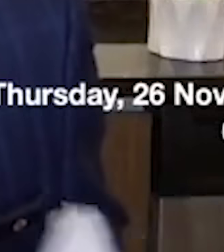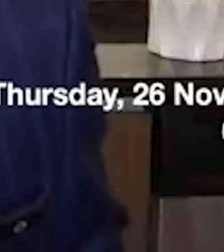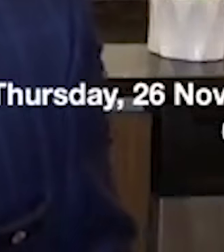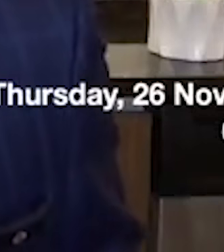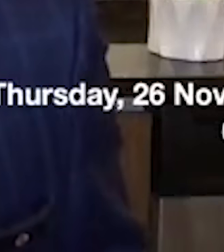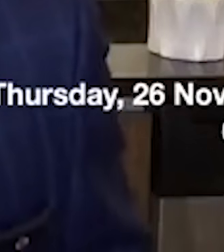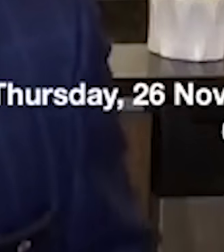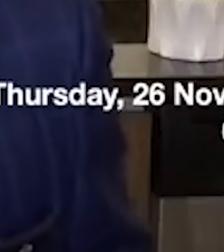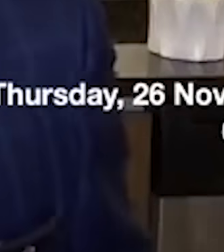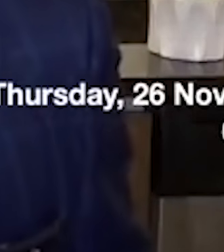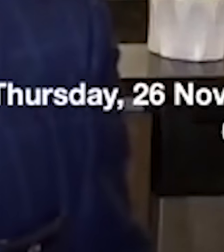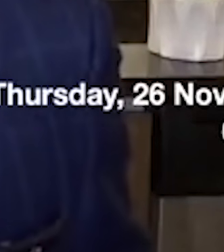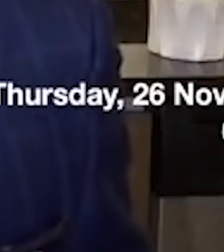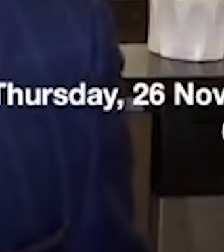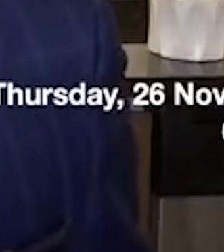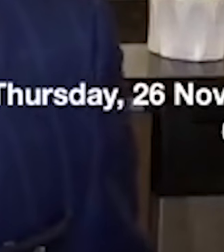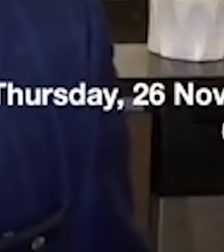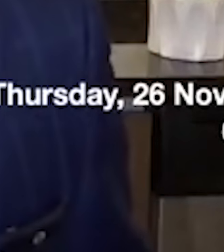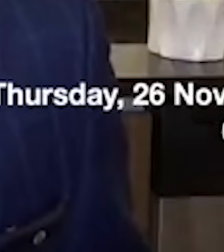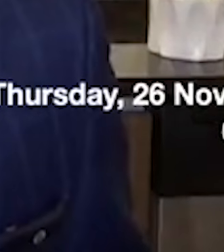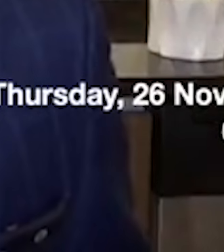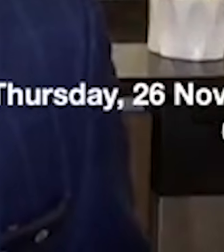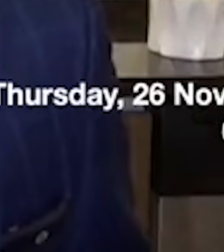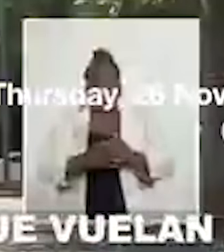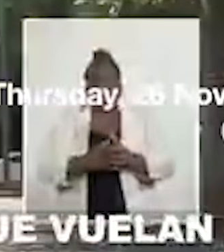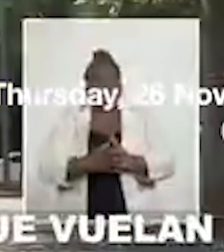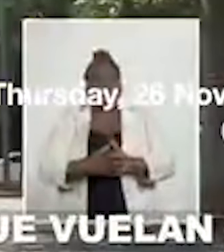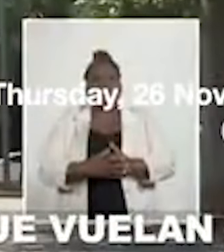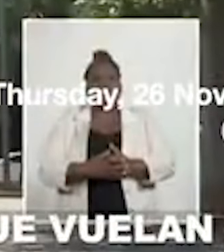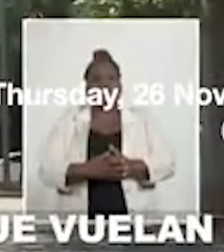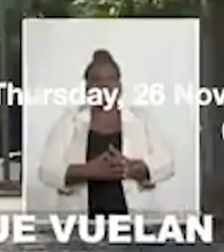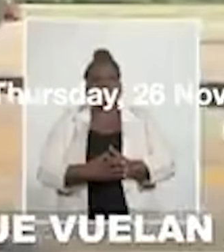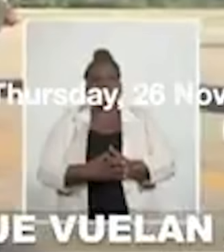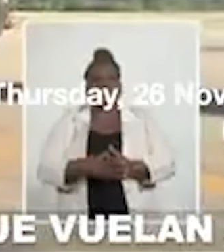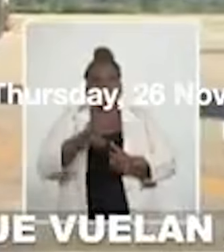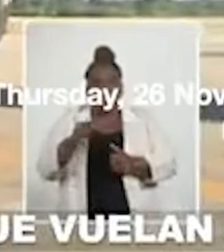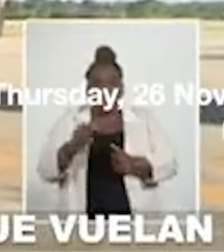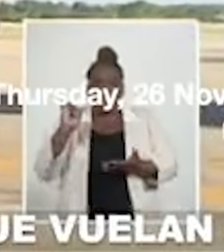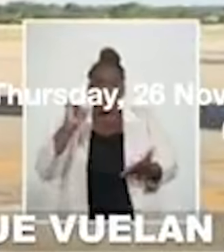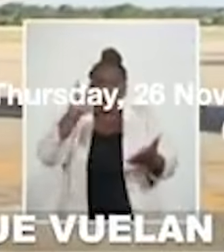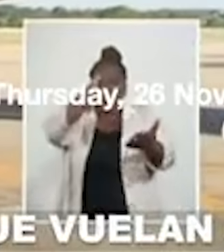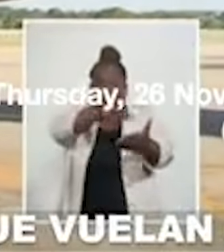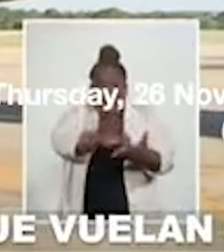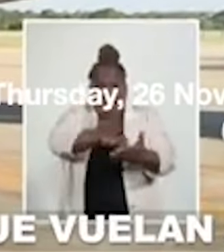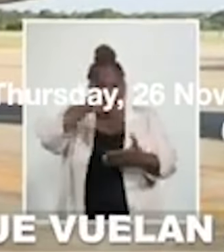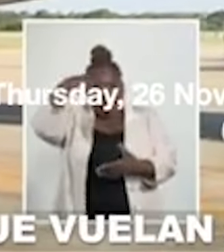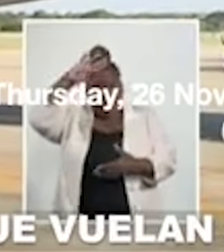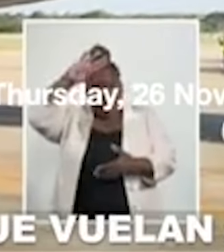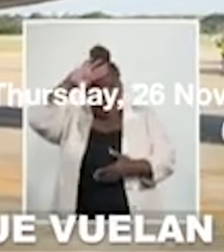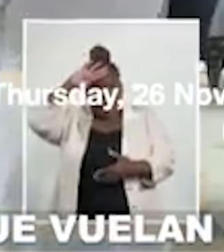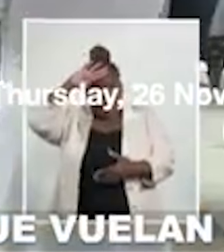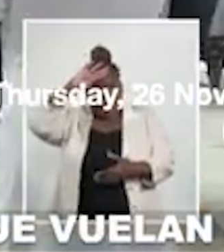esta aerolínea que vuela desde México a Cuba. Vamos a comenzar con Viva